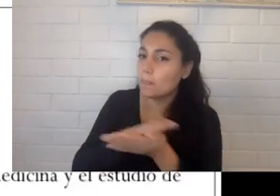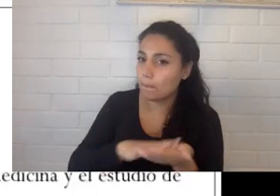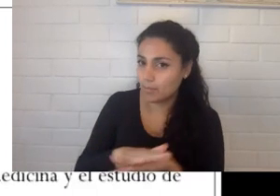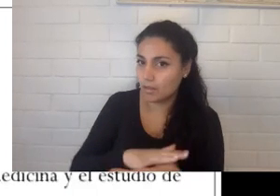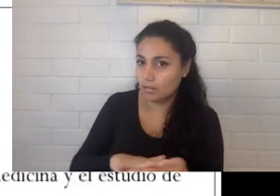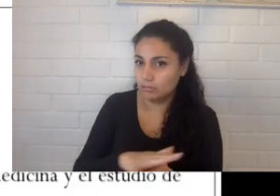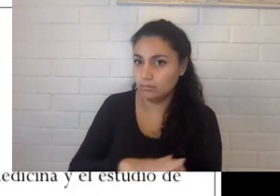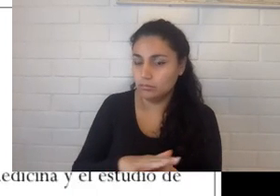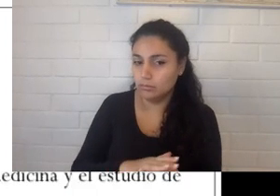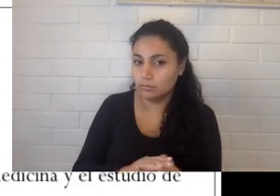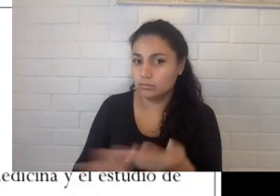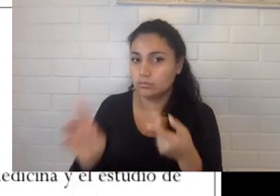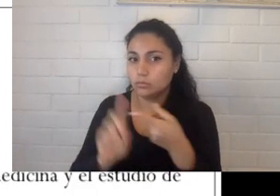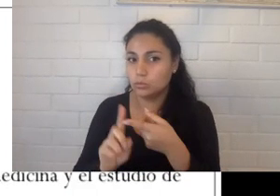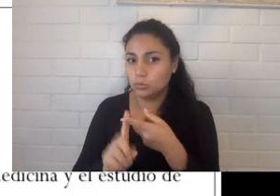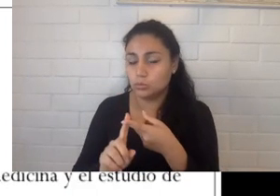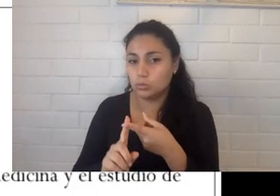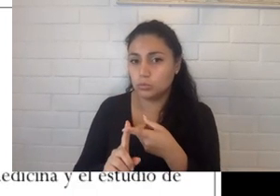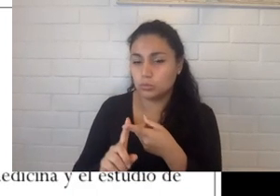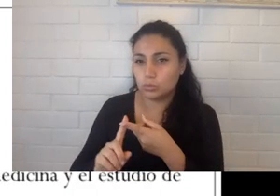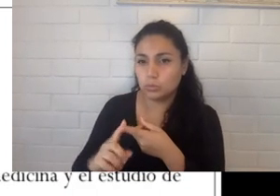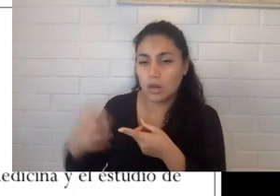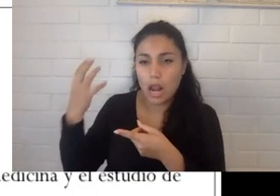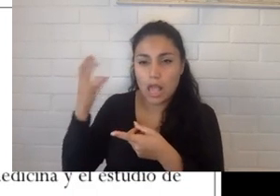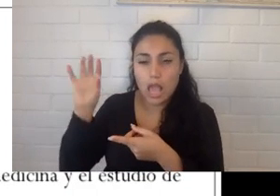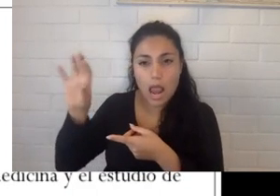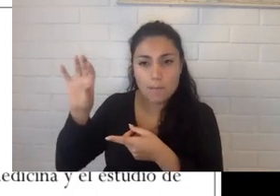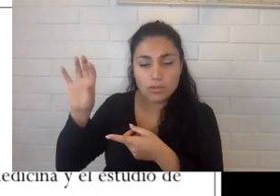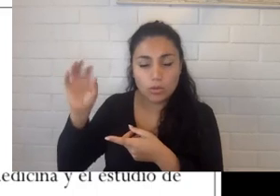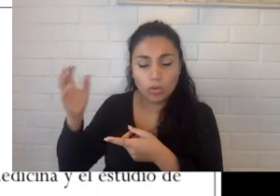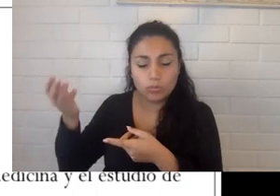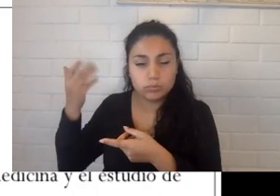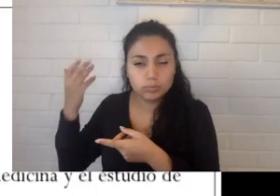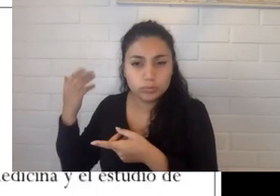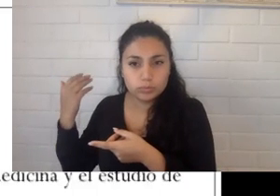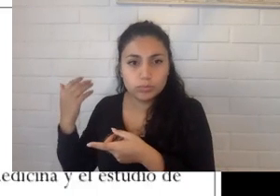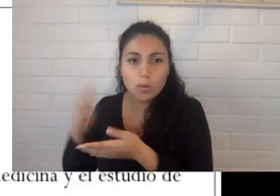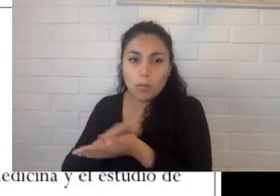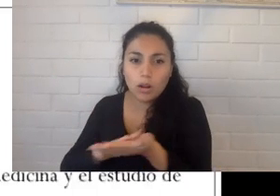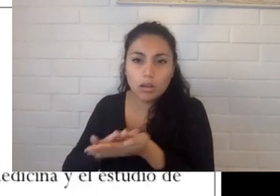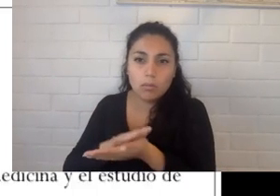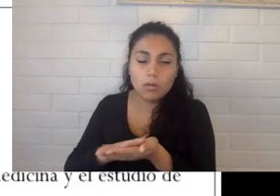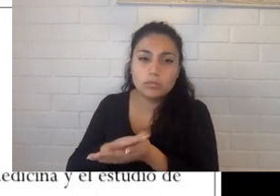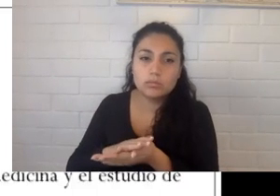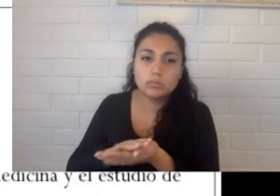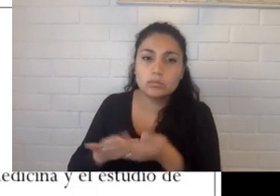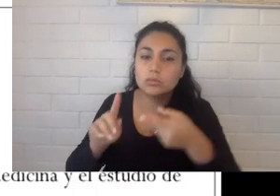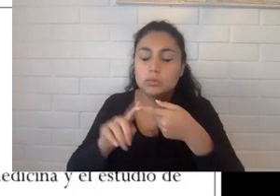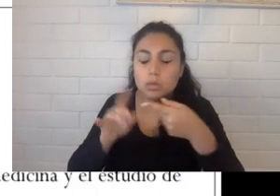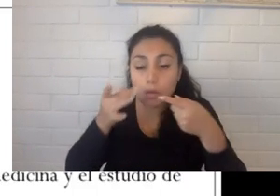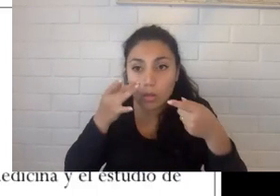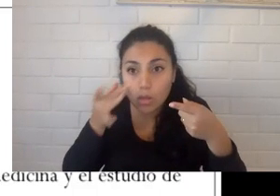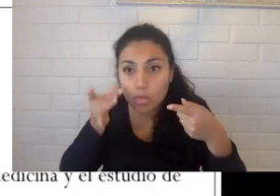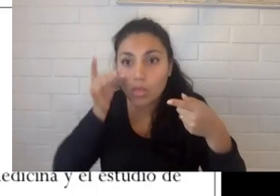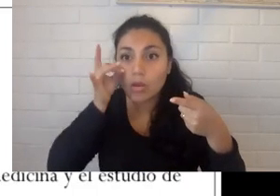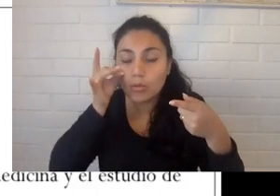ejemplo, uno de los elementos o uno de los alcances biomecánicos que ha tenido la historia ha sido, por ejemplo, el descubrir que la sangre es